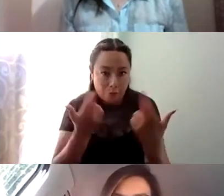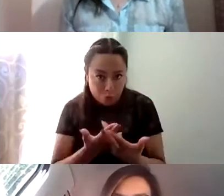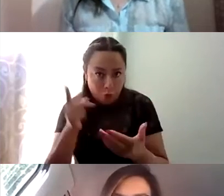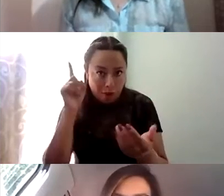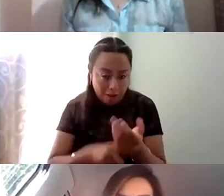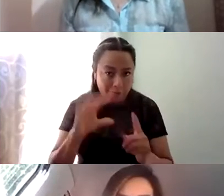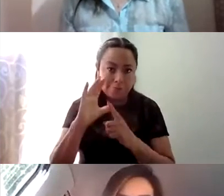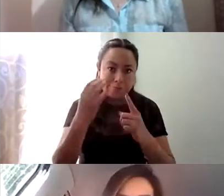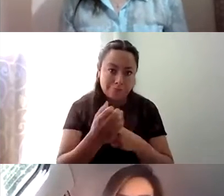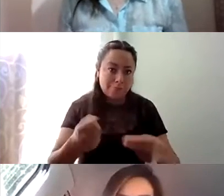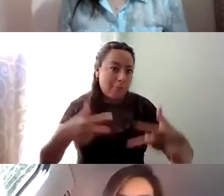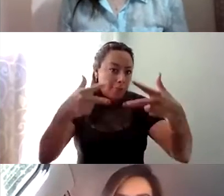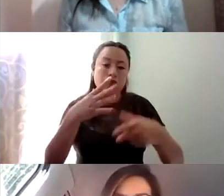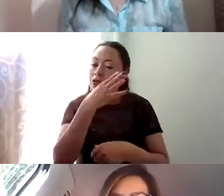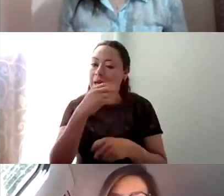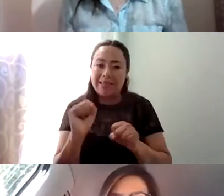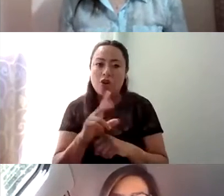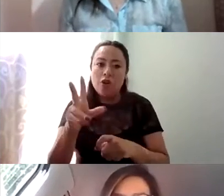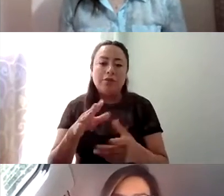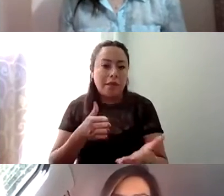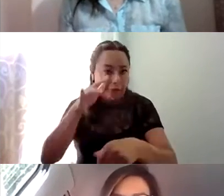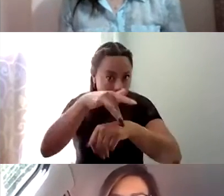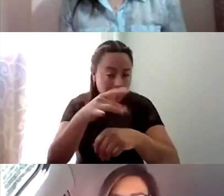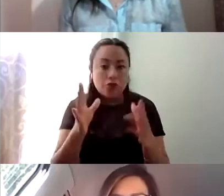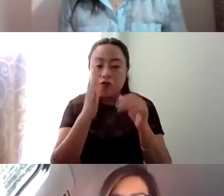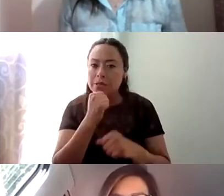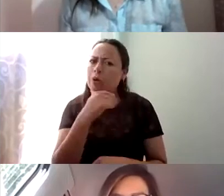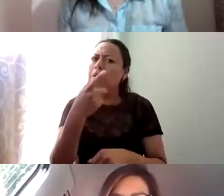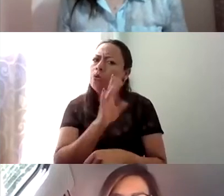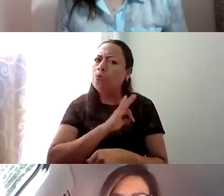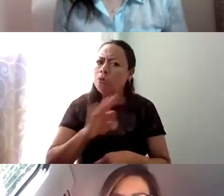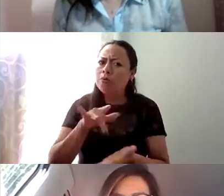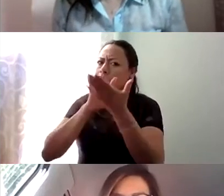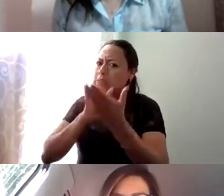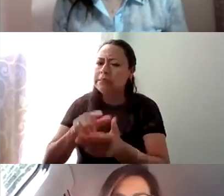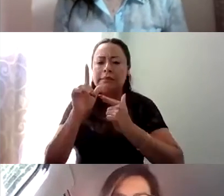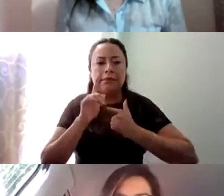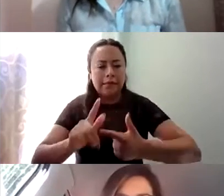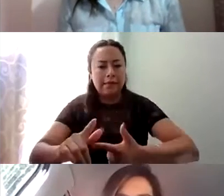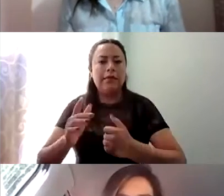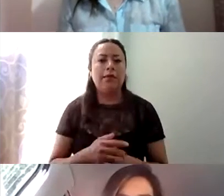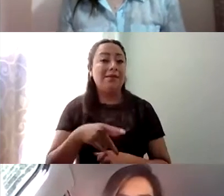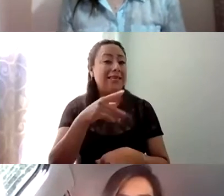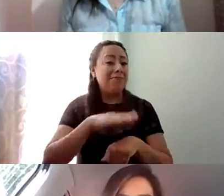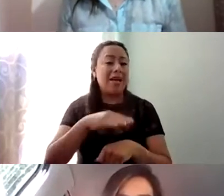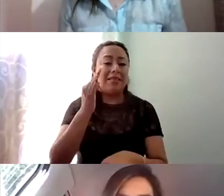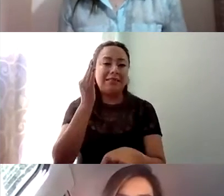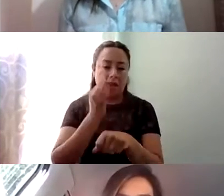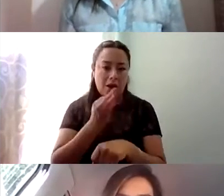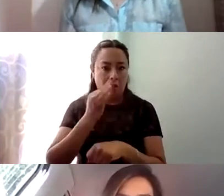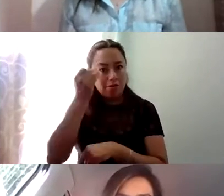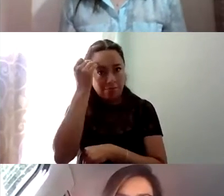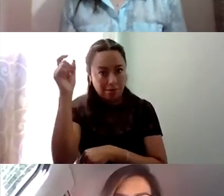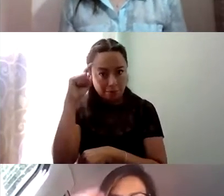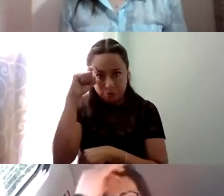no importa, seguir trabajando con ellas, seguir ayudándolas, seguir apoyándolas, sobre todo en estos momentos de tiempos difíciles, en